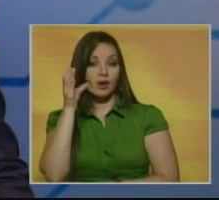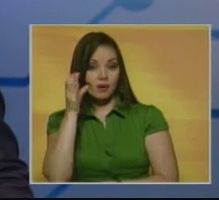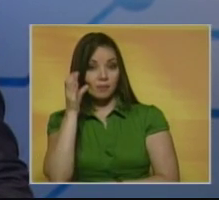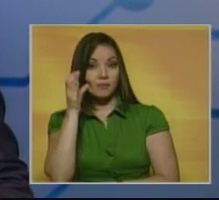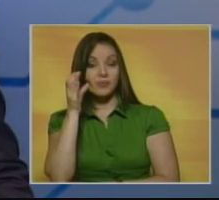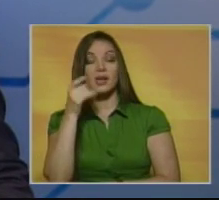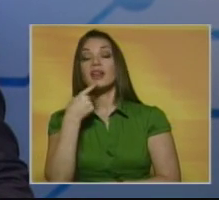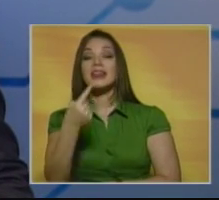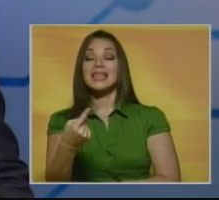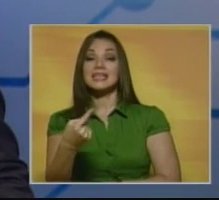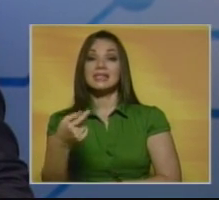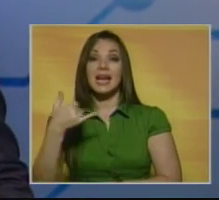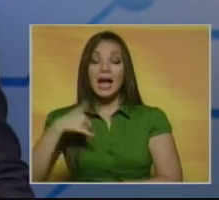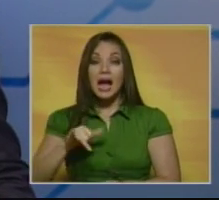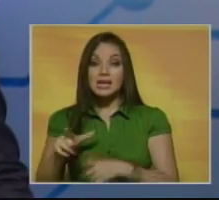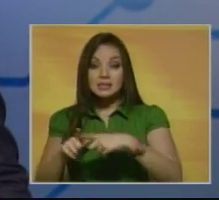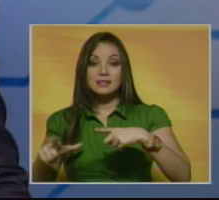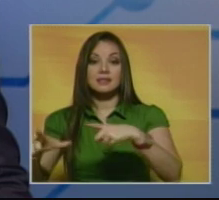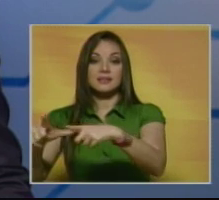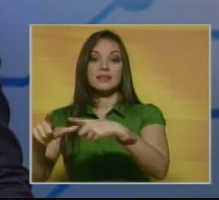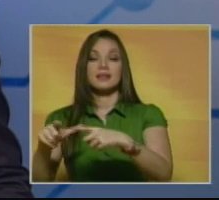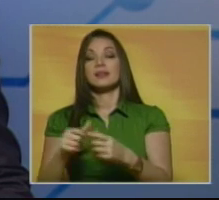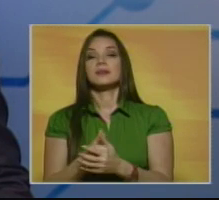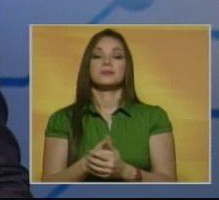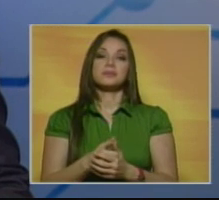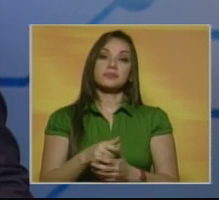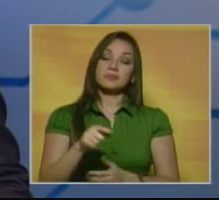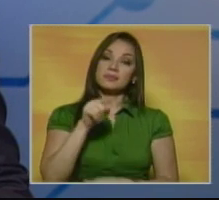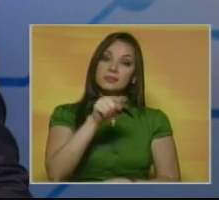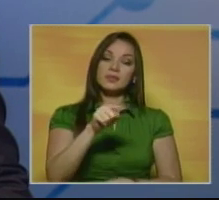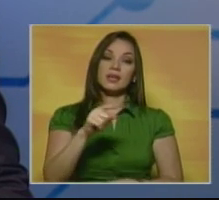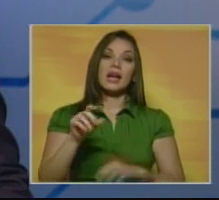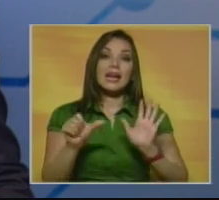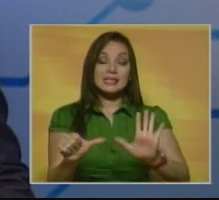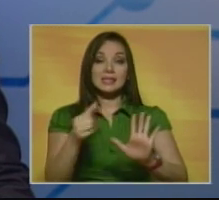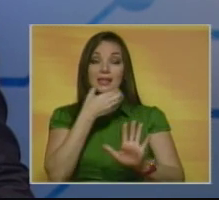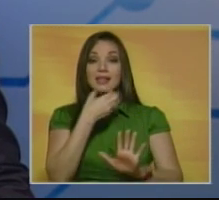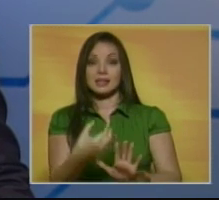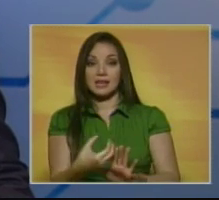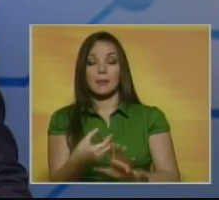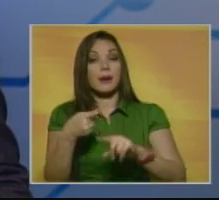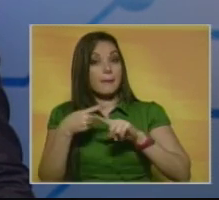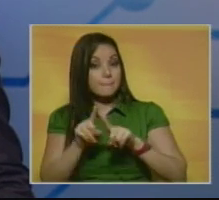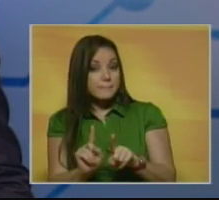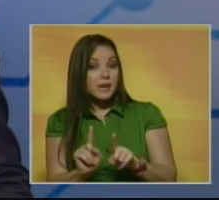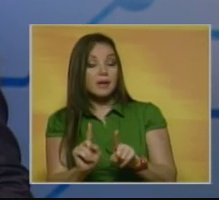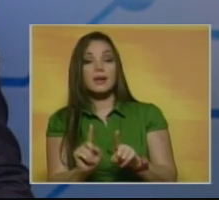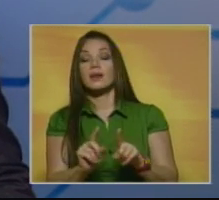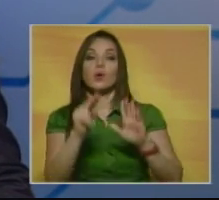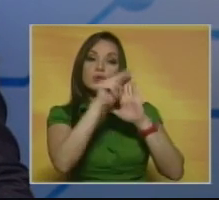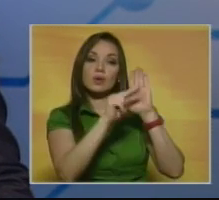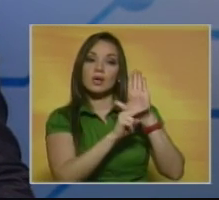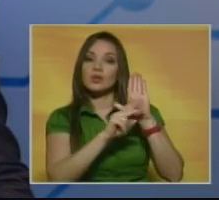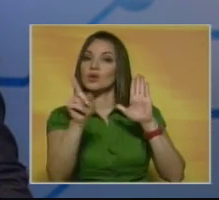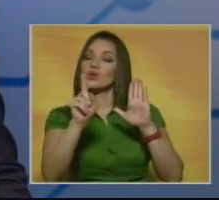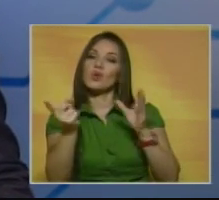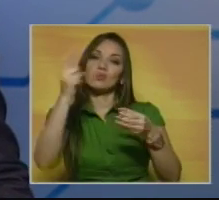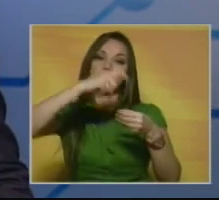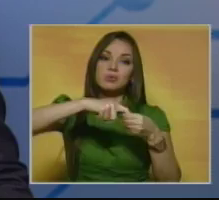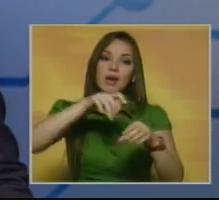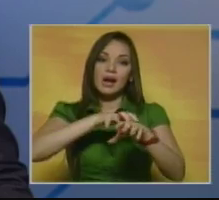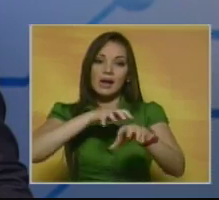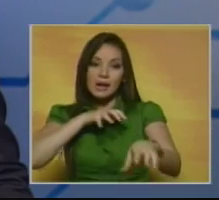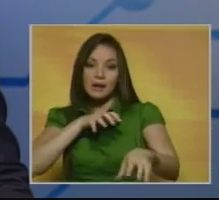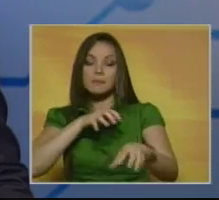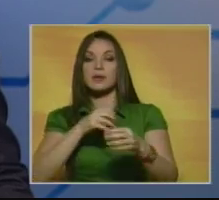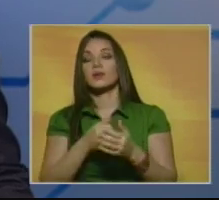que hay sectores que hablan de lograr un cambio político en el país a partir de las elecciones del 6 de diciembre, pero en su agenda no incluyen a la mayoría de la población.